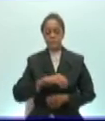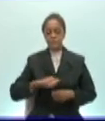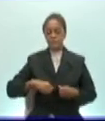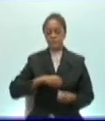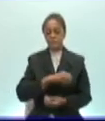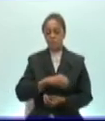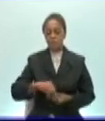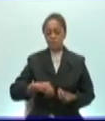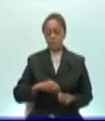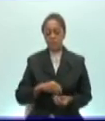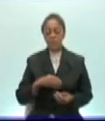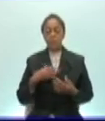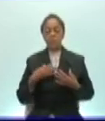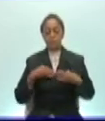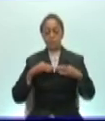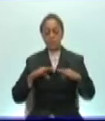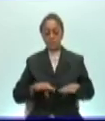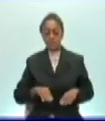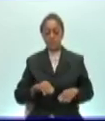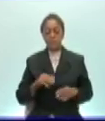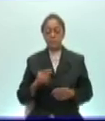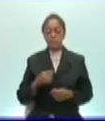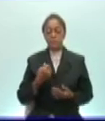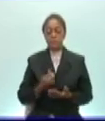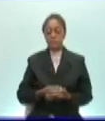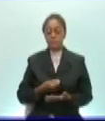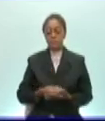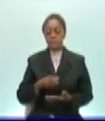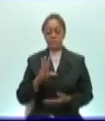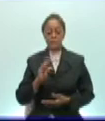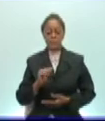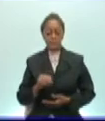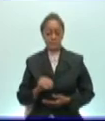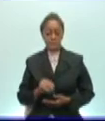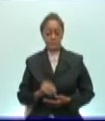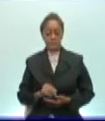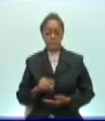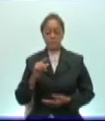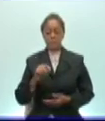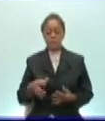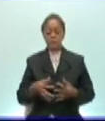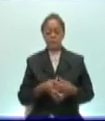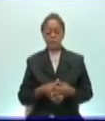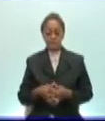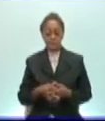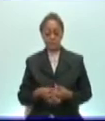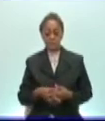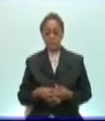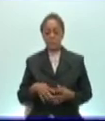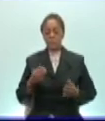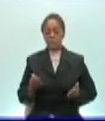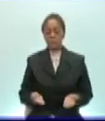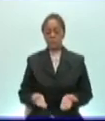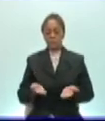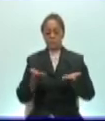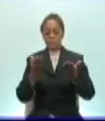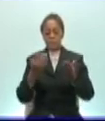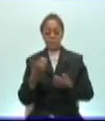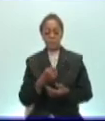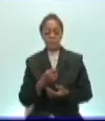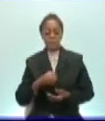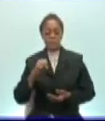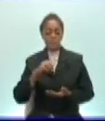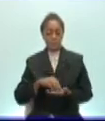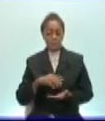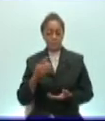la tregua, hablamos de parte económica. Y ahí que dijimos que Estados Unidos aumenta la inversión de capitales